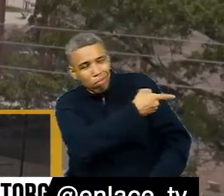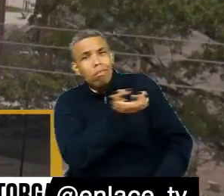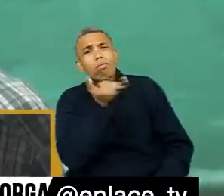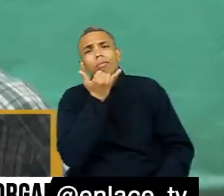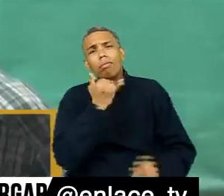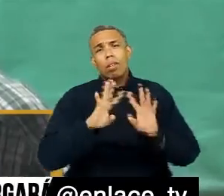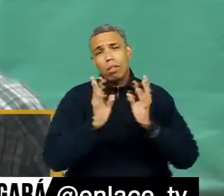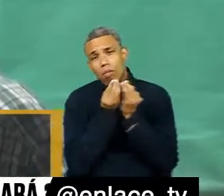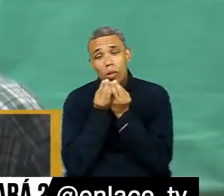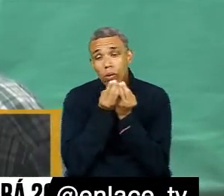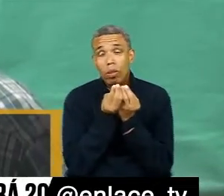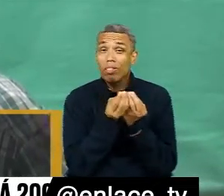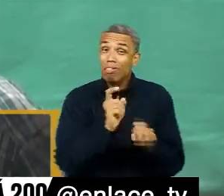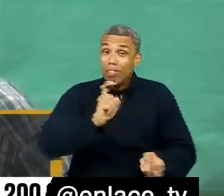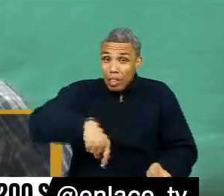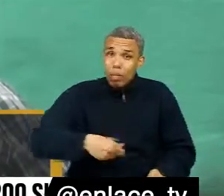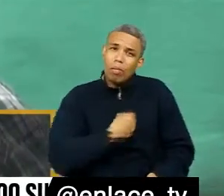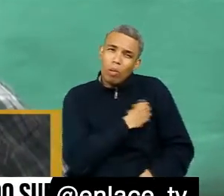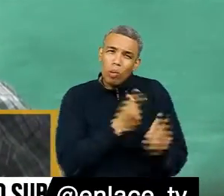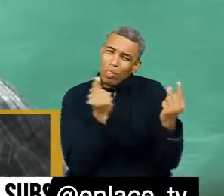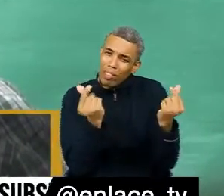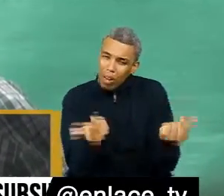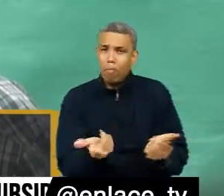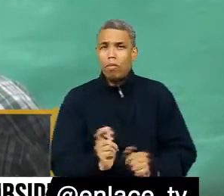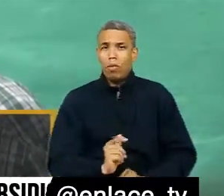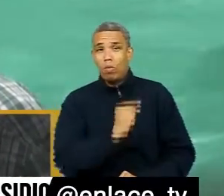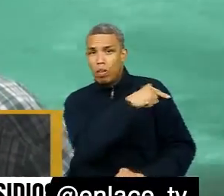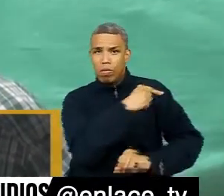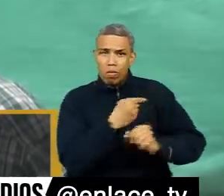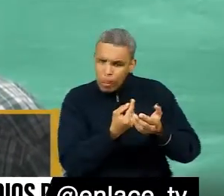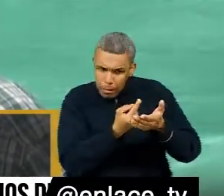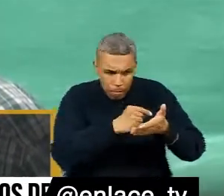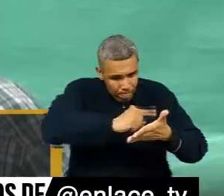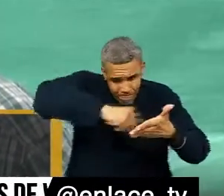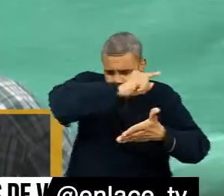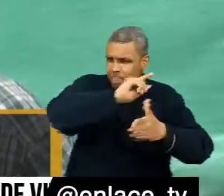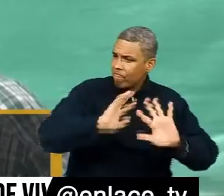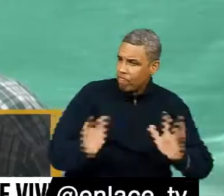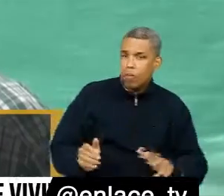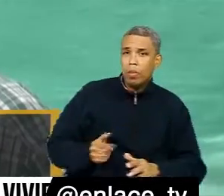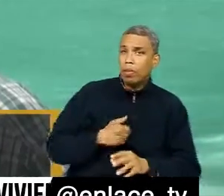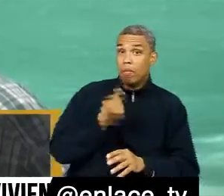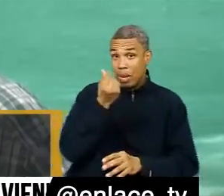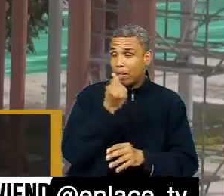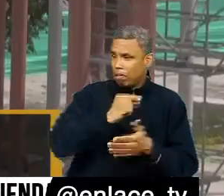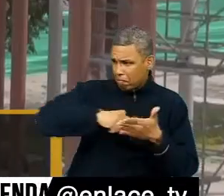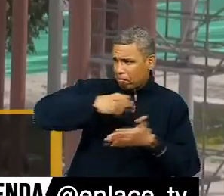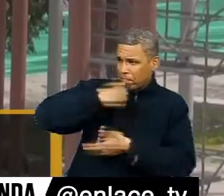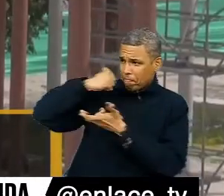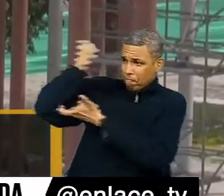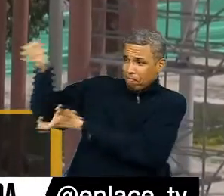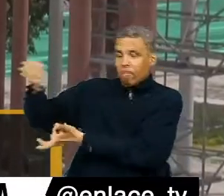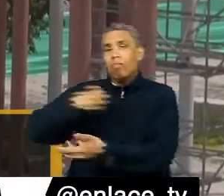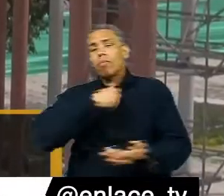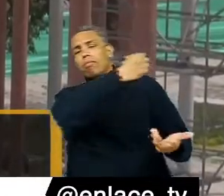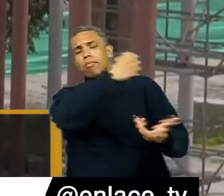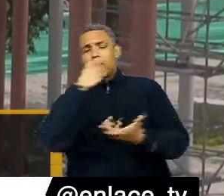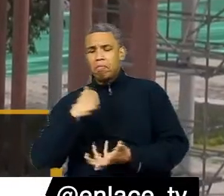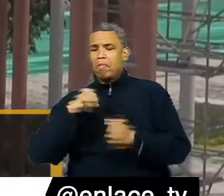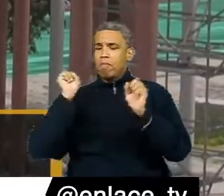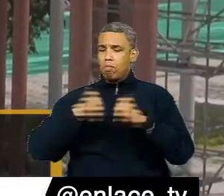para la culminación de la obra y los comerciantes del sector necesitamos que ya la obra del parque infantil esté en funcionamiento. La obra avanza